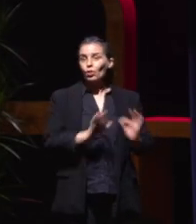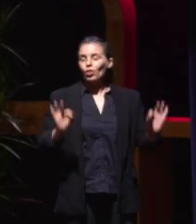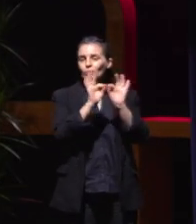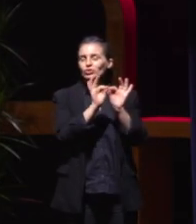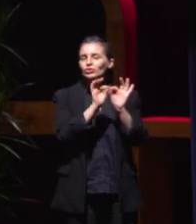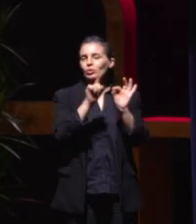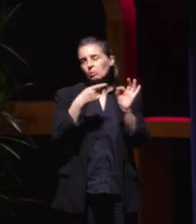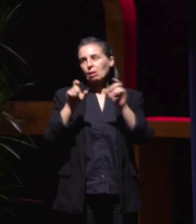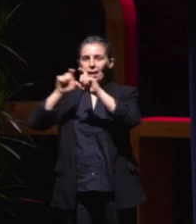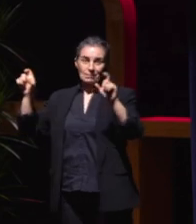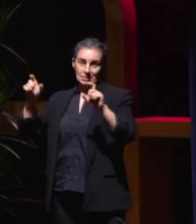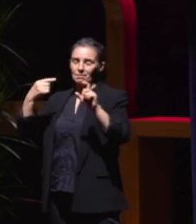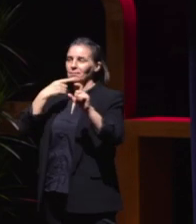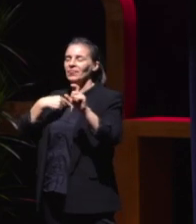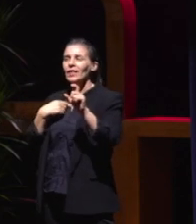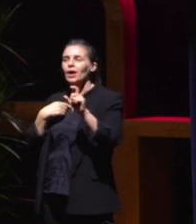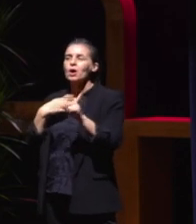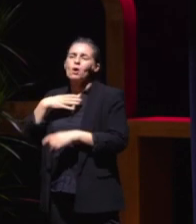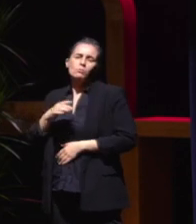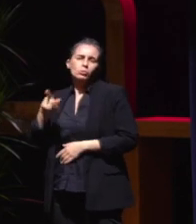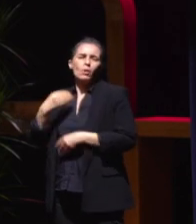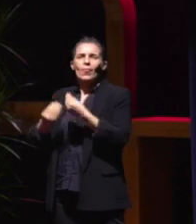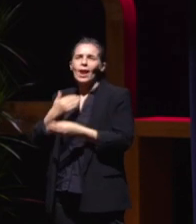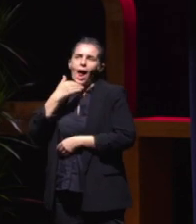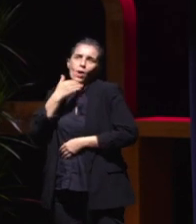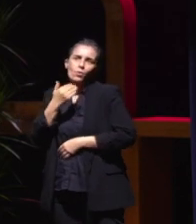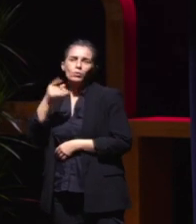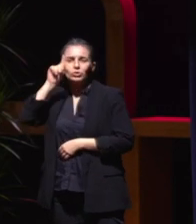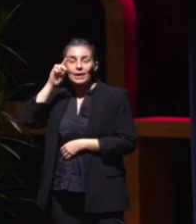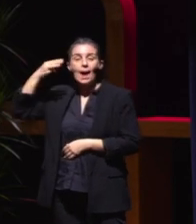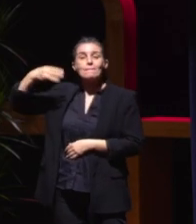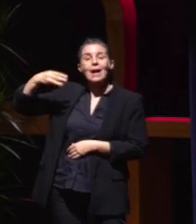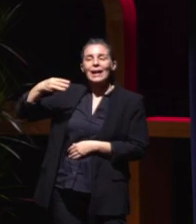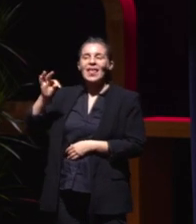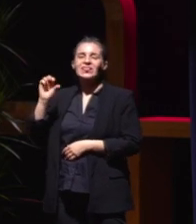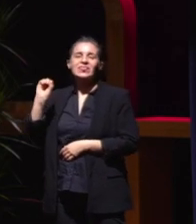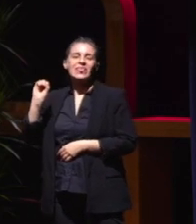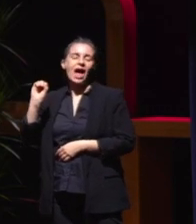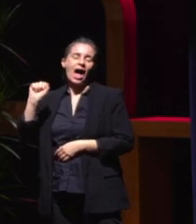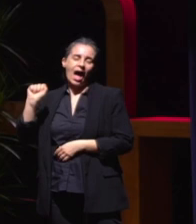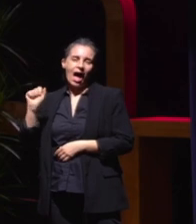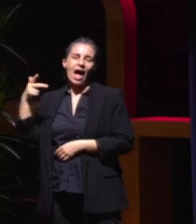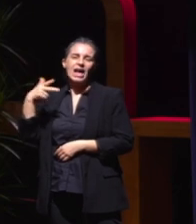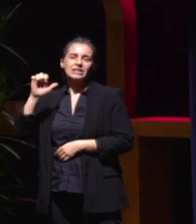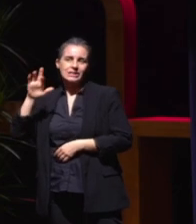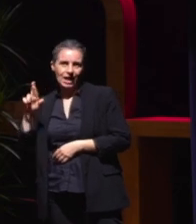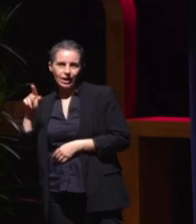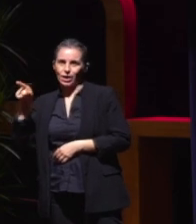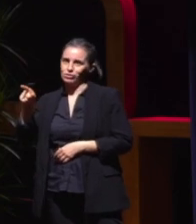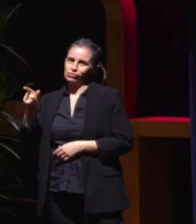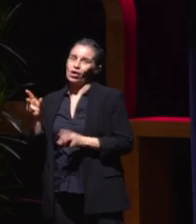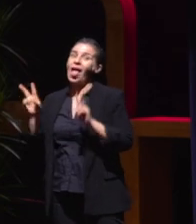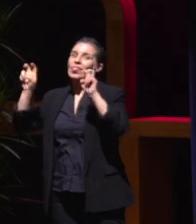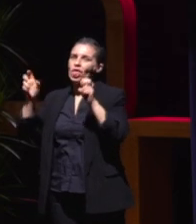podías hacerte algo de margaret thatcher o claro margaret thatcher y el niño liberalismo